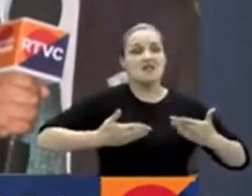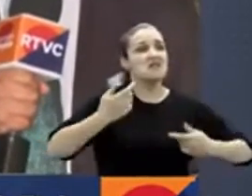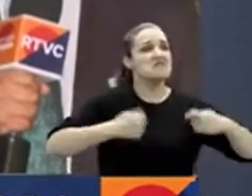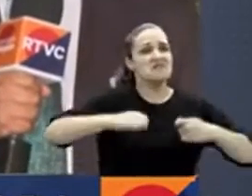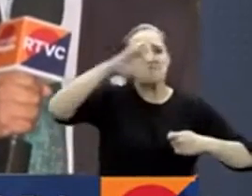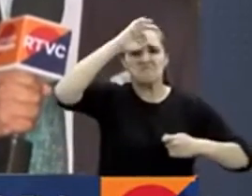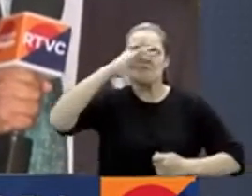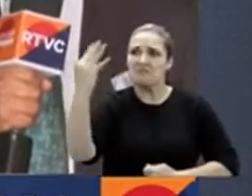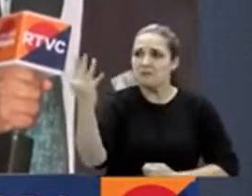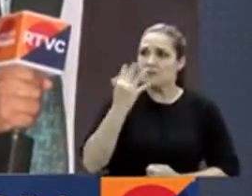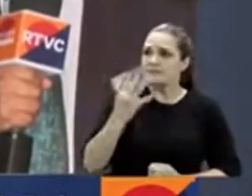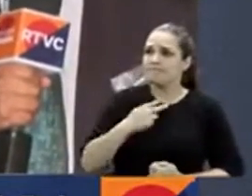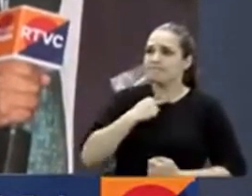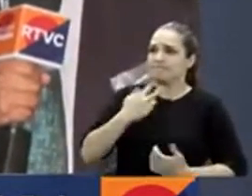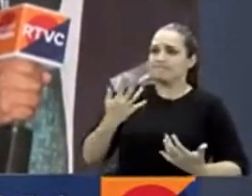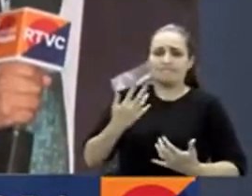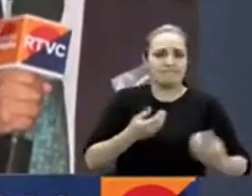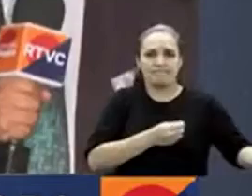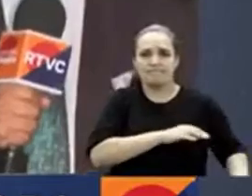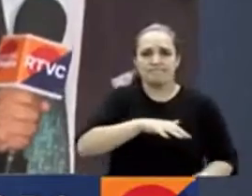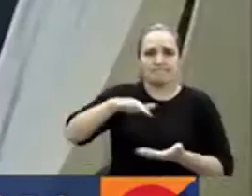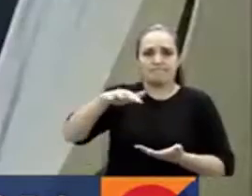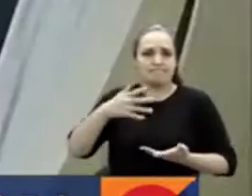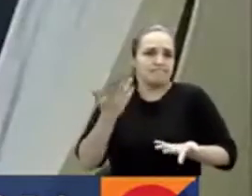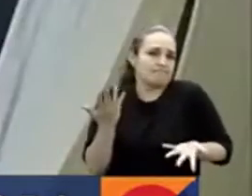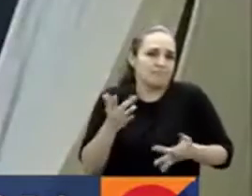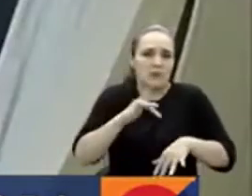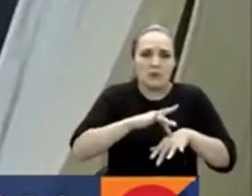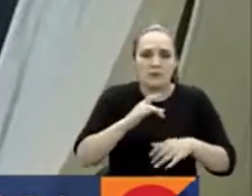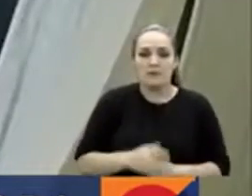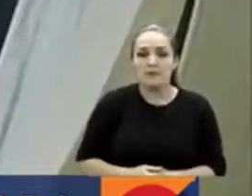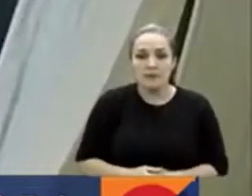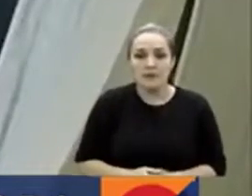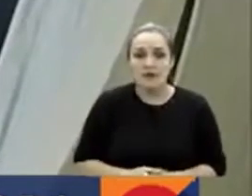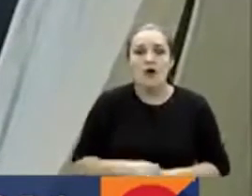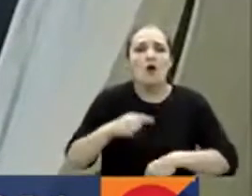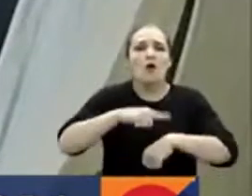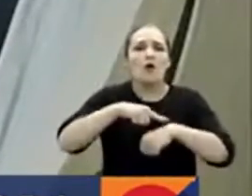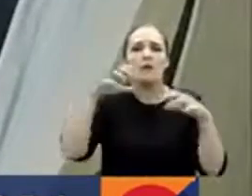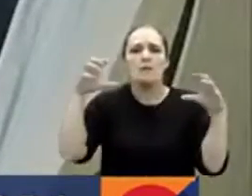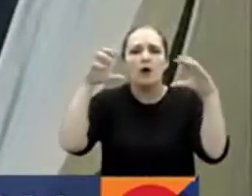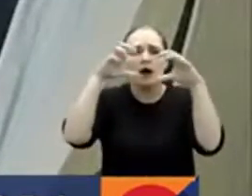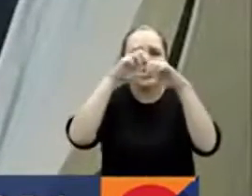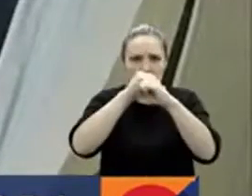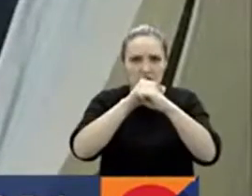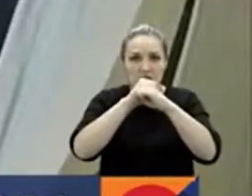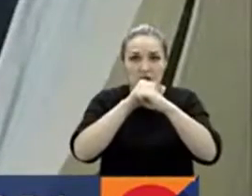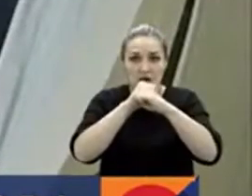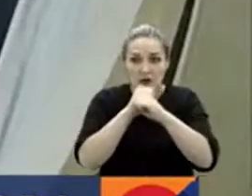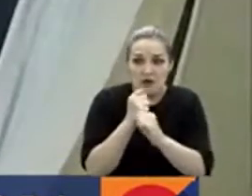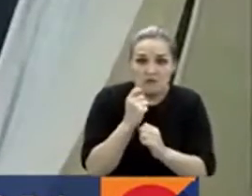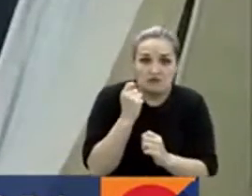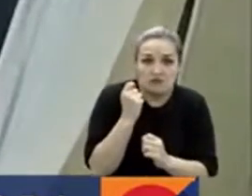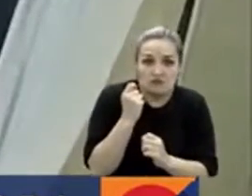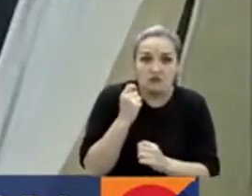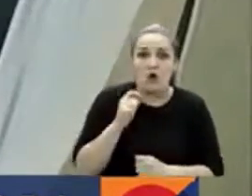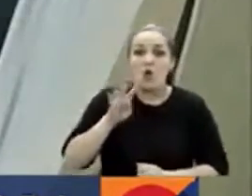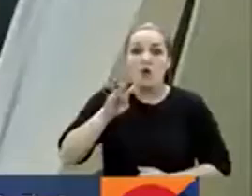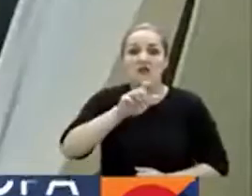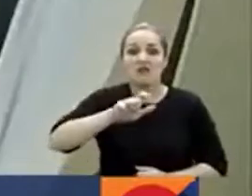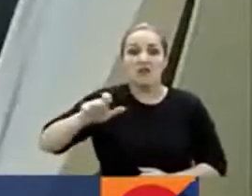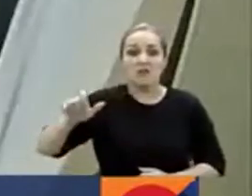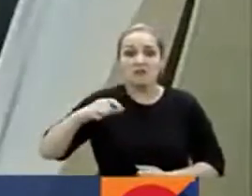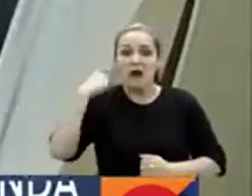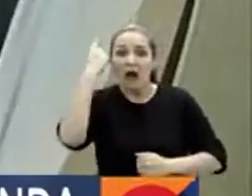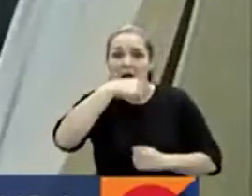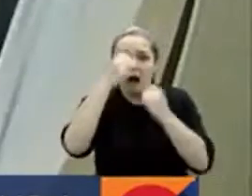esta zona del sur de la capital del país. Empezaba a caer la noche y fue aprovechada por 4 delincuentes que ni siquiera se preocuparon por